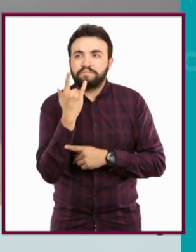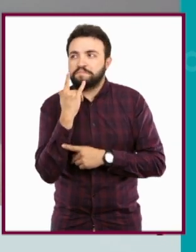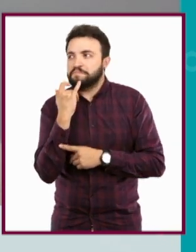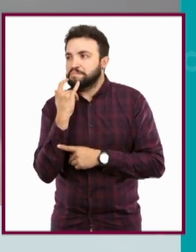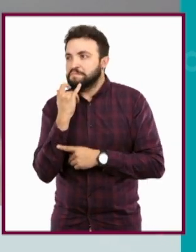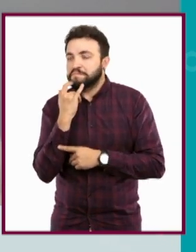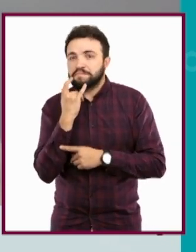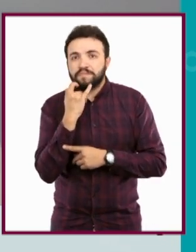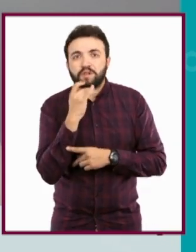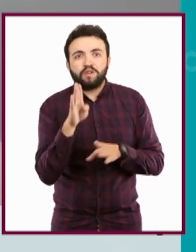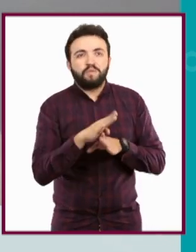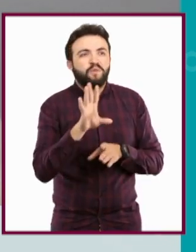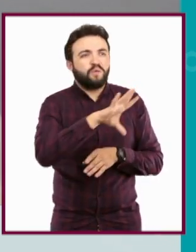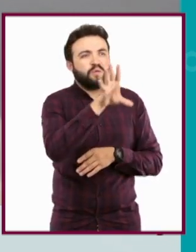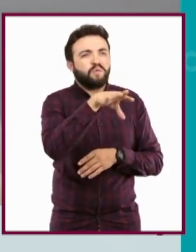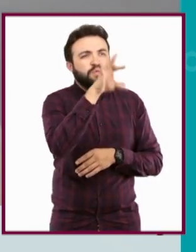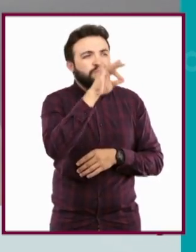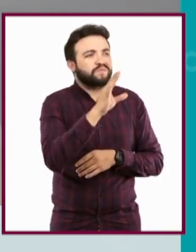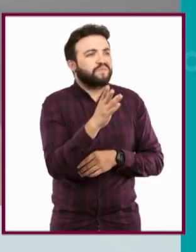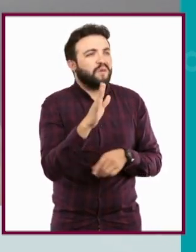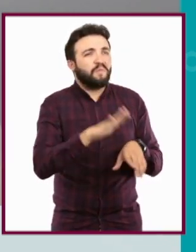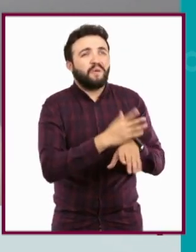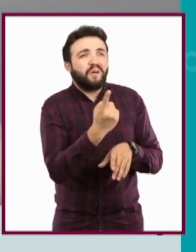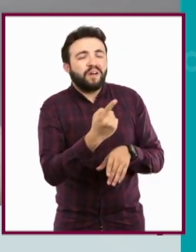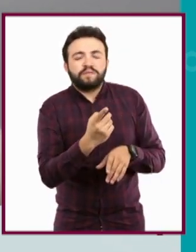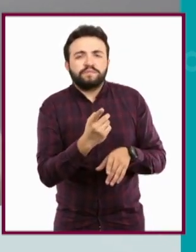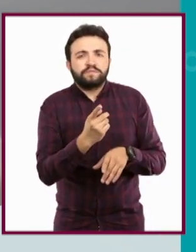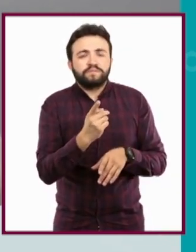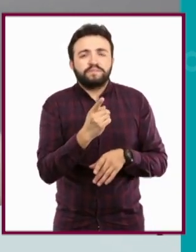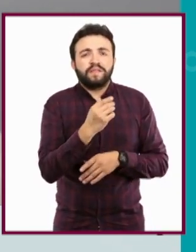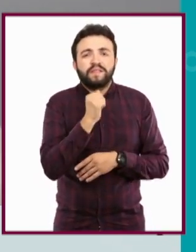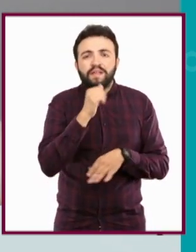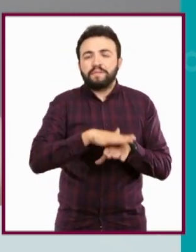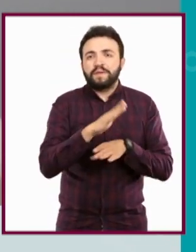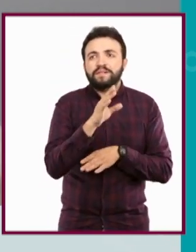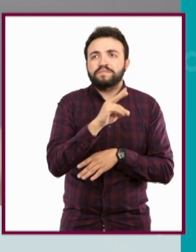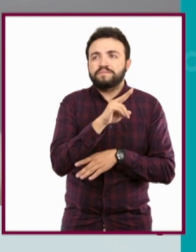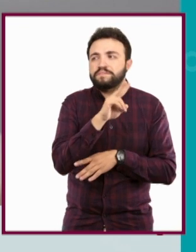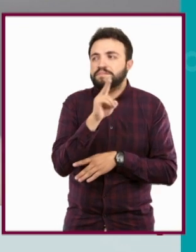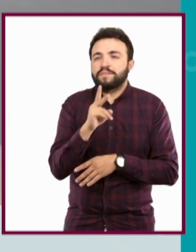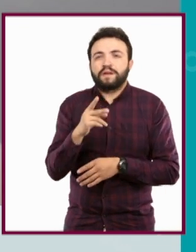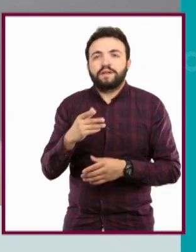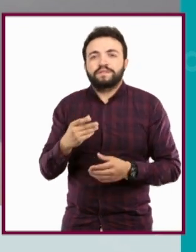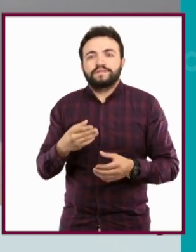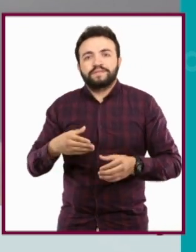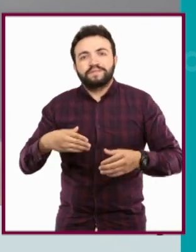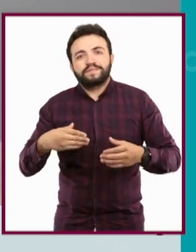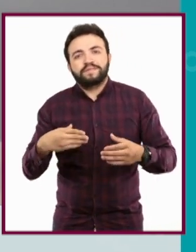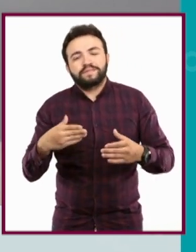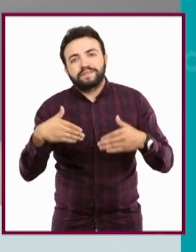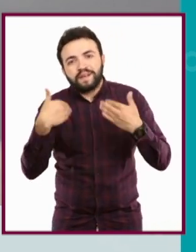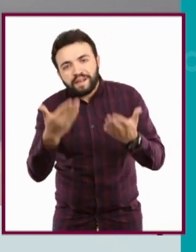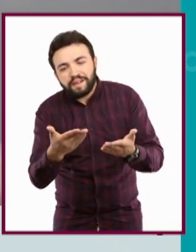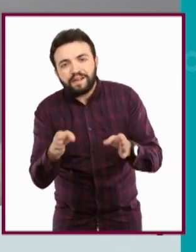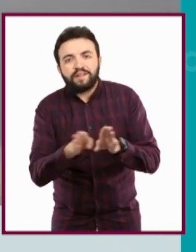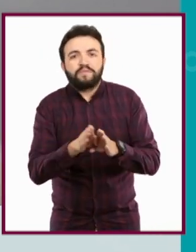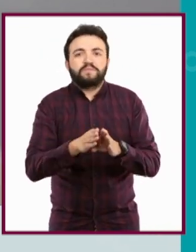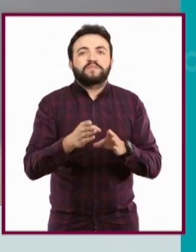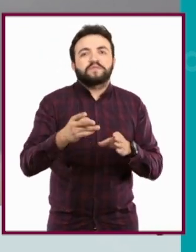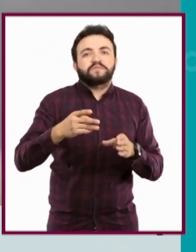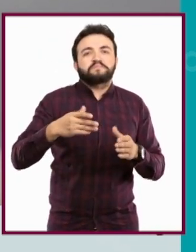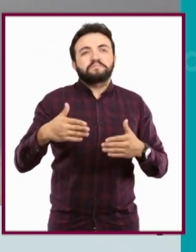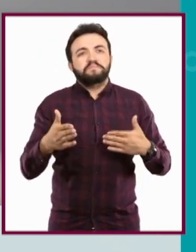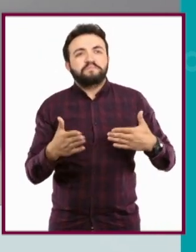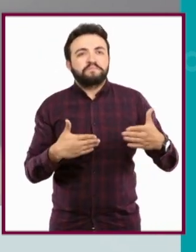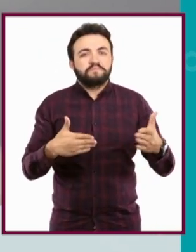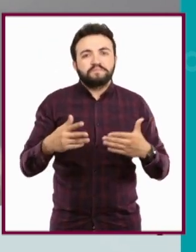necesidad de buscarle un porqué. El salir, caminar, sentir cómo el aire